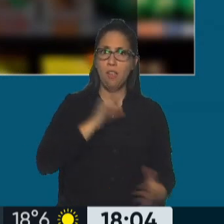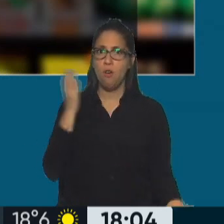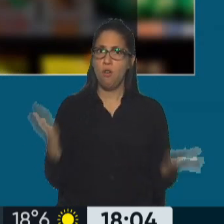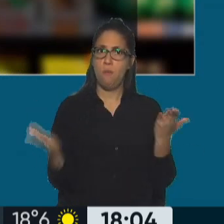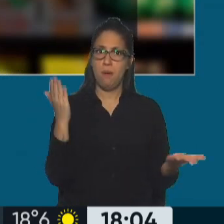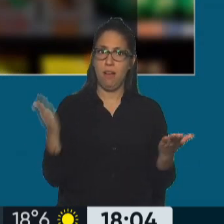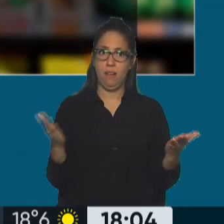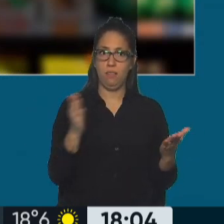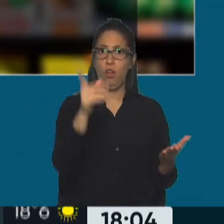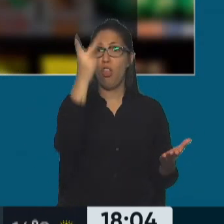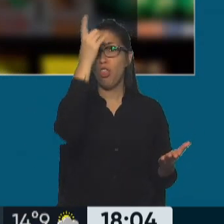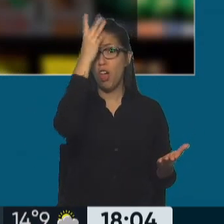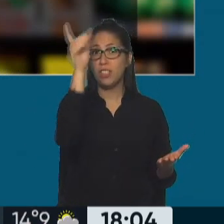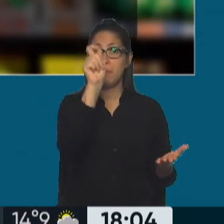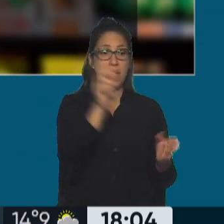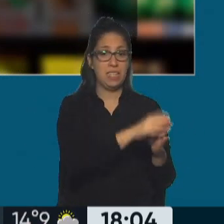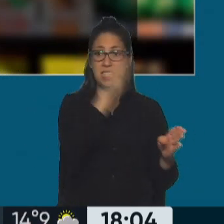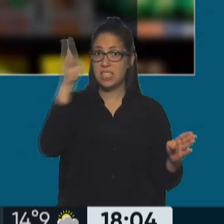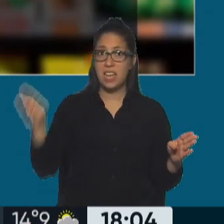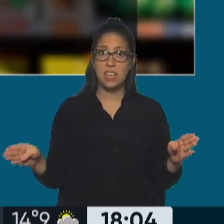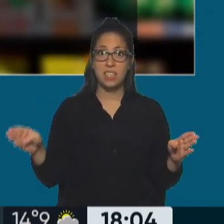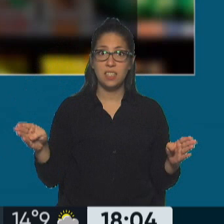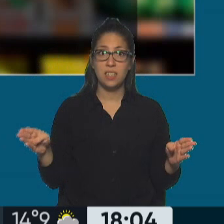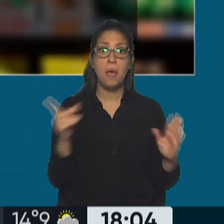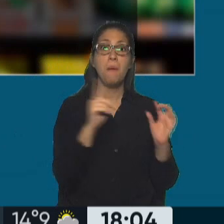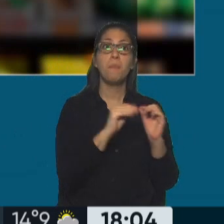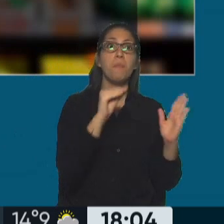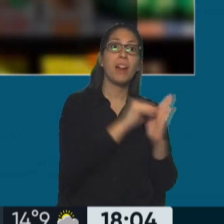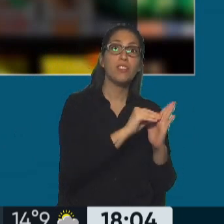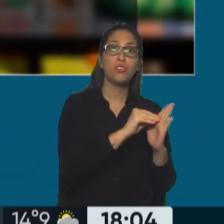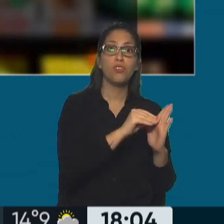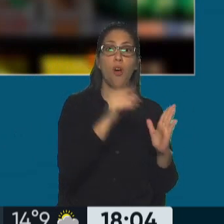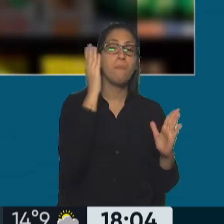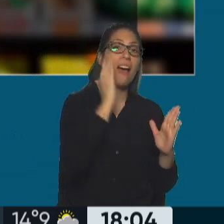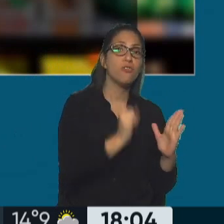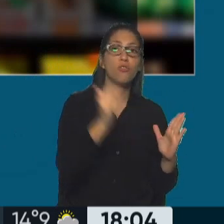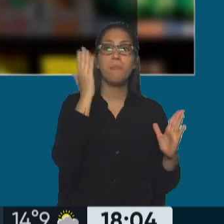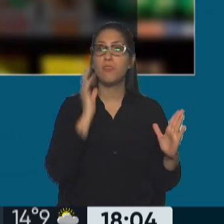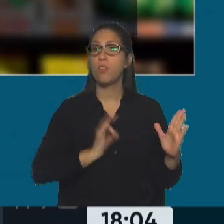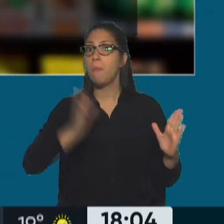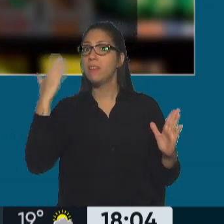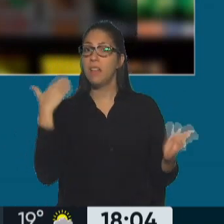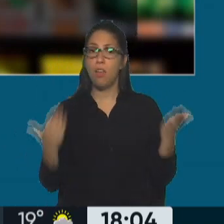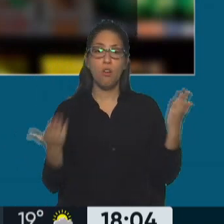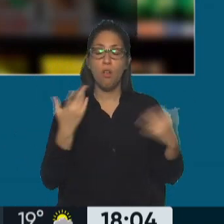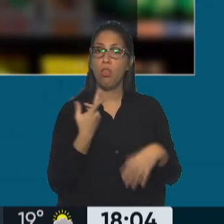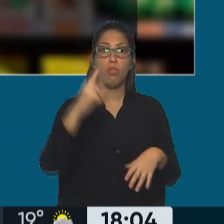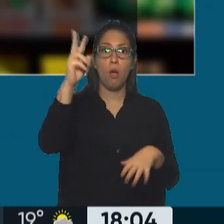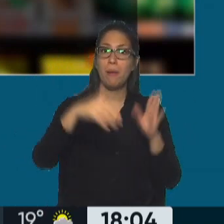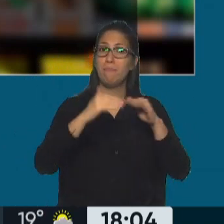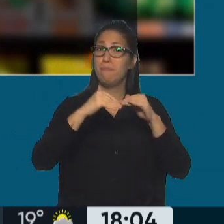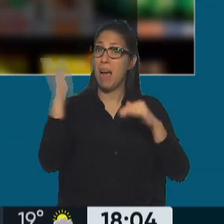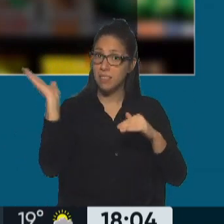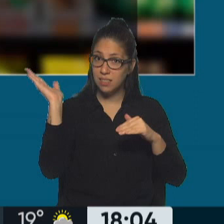lo que aumentó en los últimos 12 meses. Sí. Comparamos precio de marzo de este año contra marzo del año pasado y da más del doble.